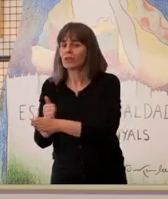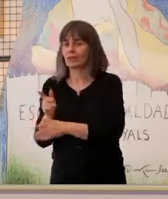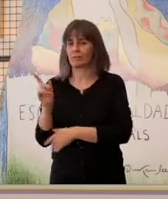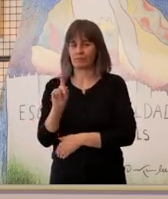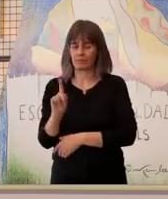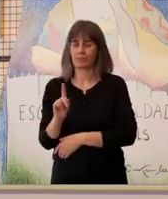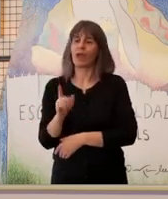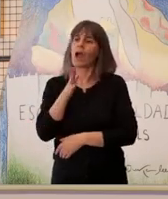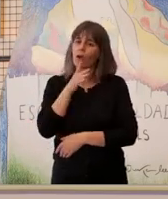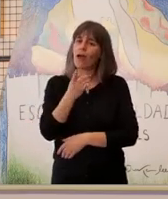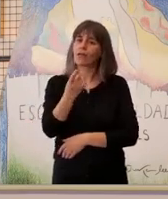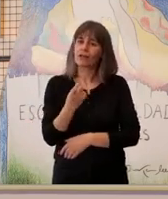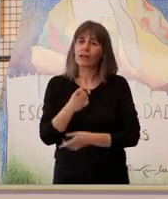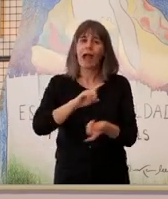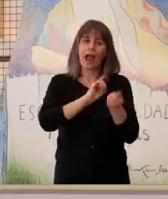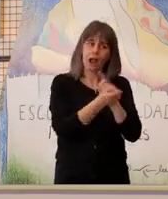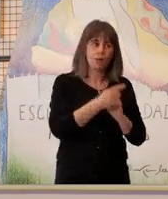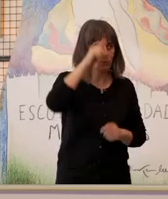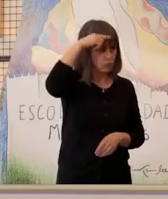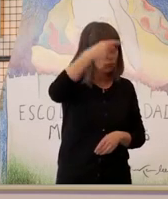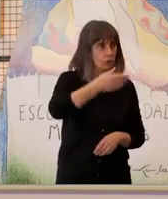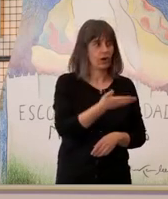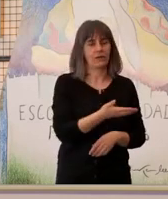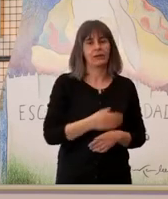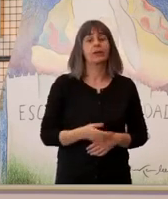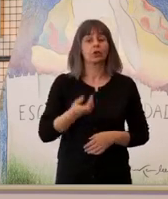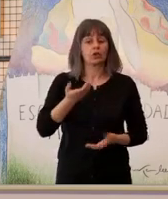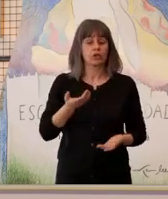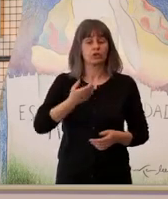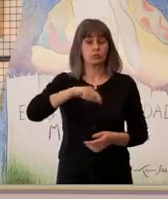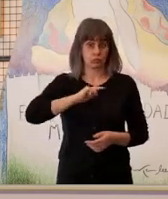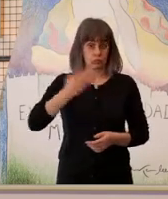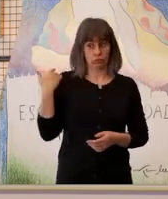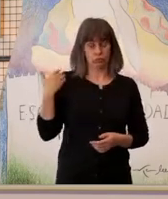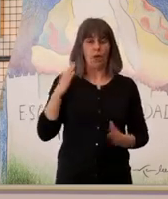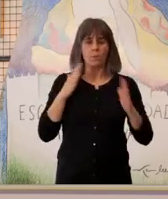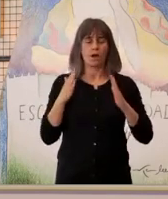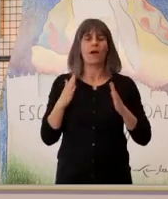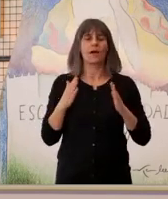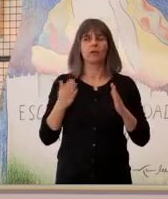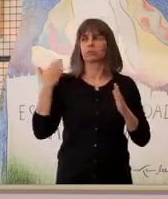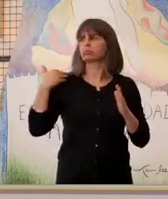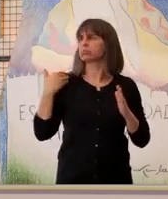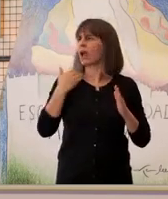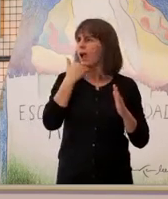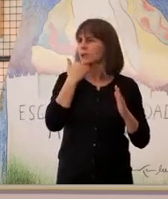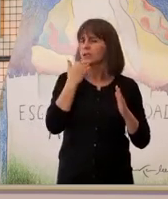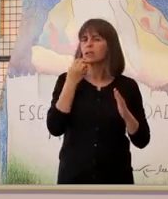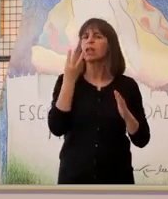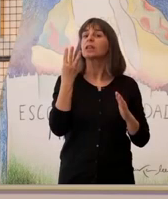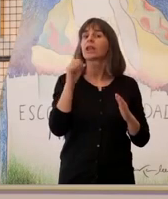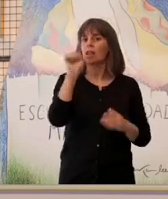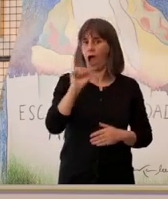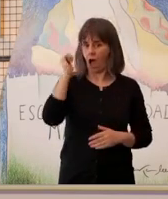ahora Necesitamos esta otra parte qué hicimos Bueno pues En aquel momento estoy hablando de casi 30 años